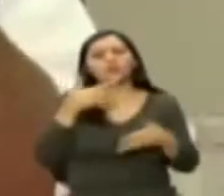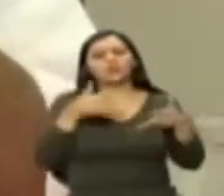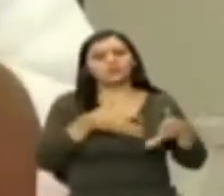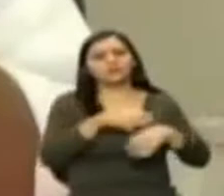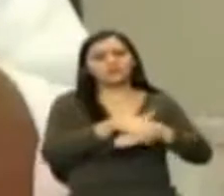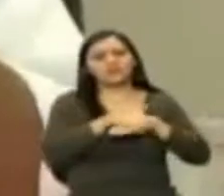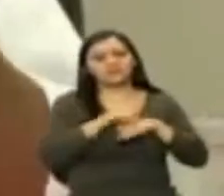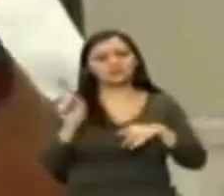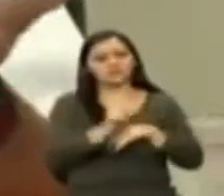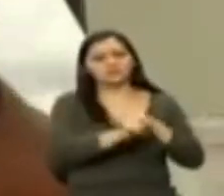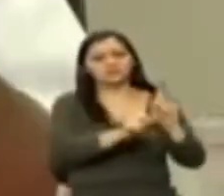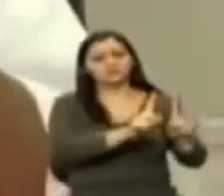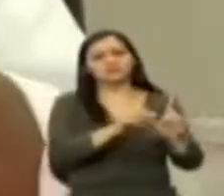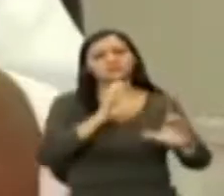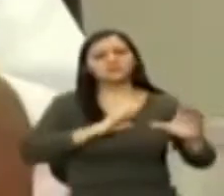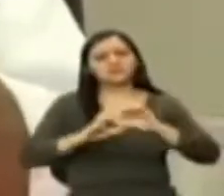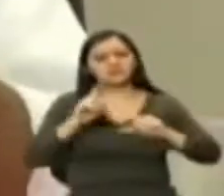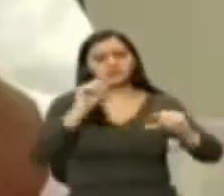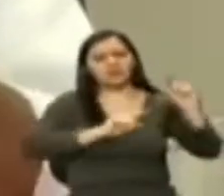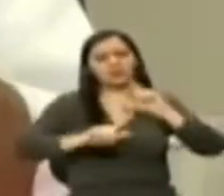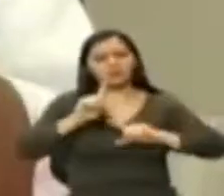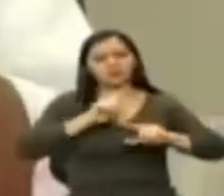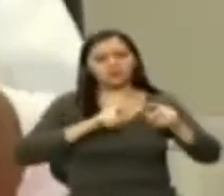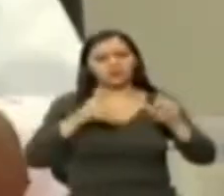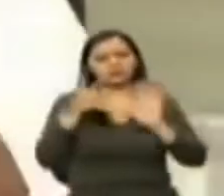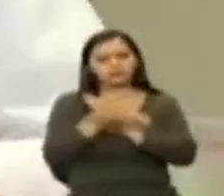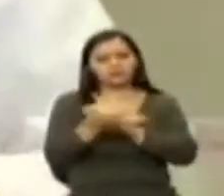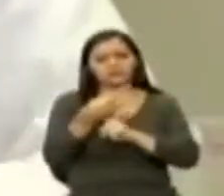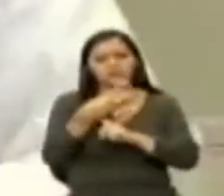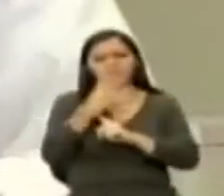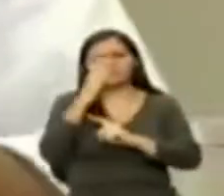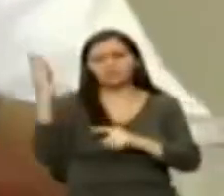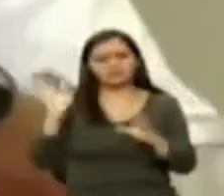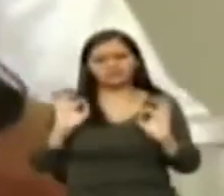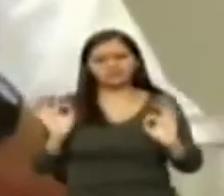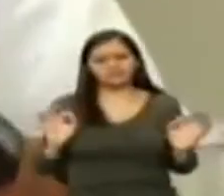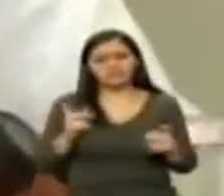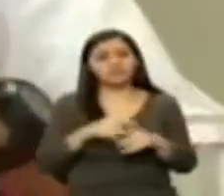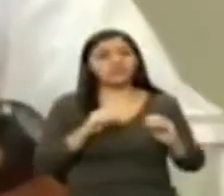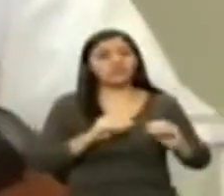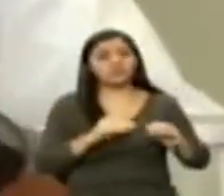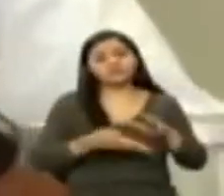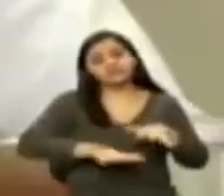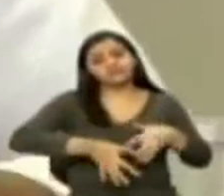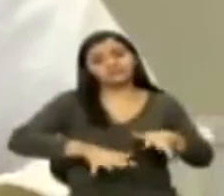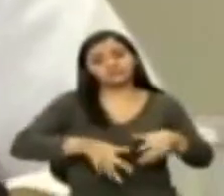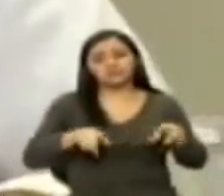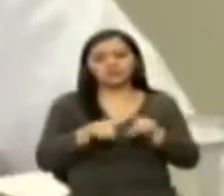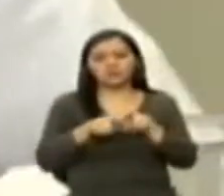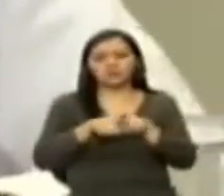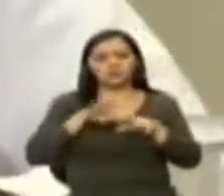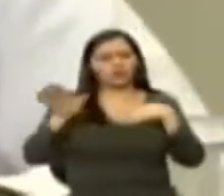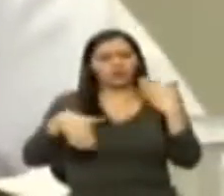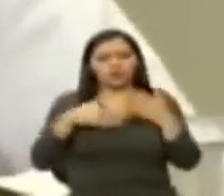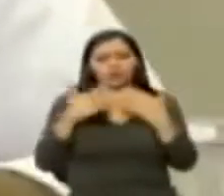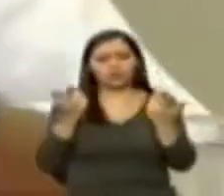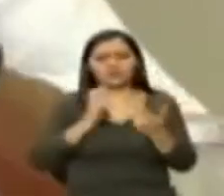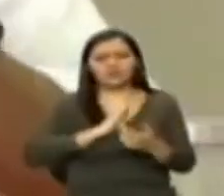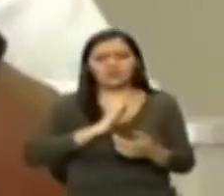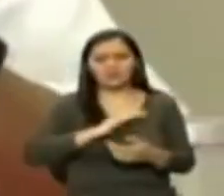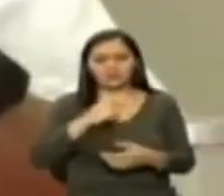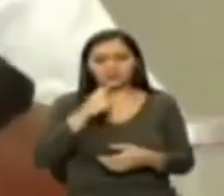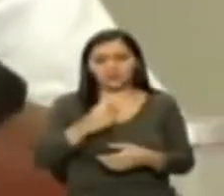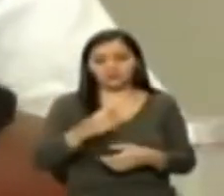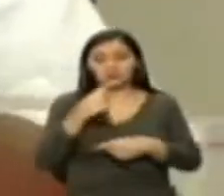tengo profesor de ciencia? ¿Cómo tengo laboratorio de internet? ¿Cómo tengo biblioteca? Es imposible. Entonces la idea es, todo esto está estudiado por técnicos.